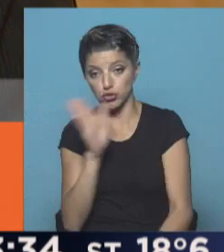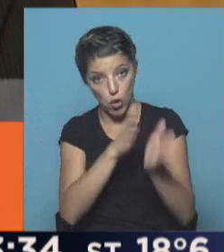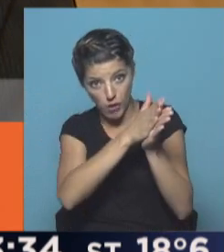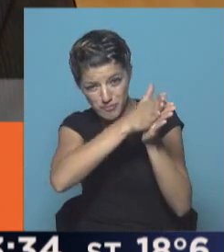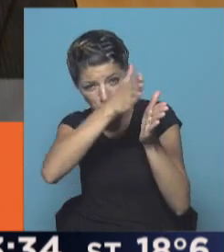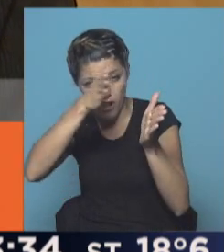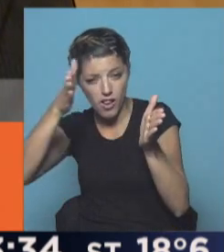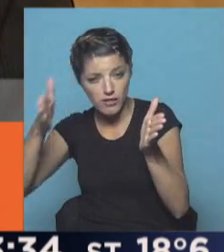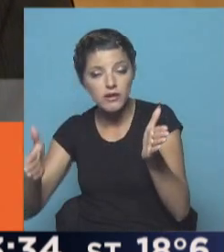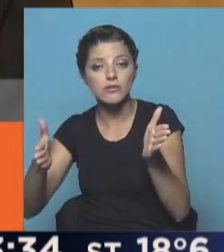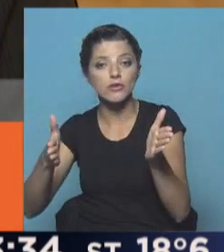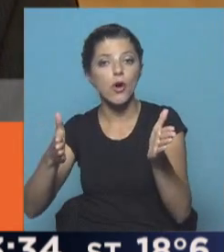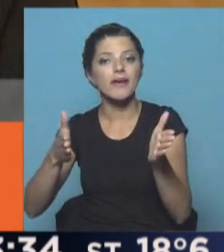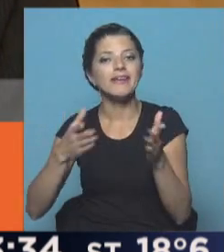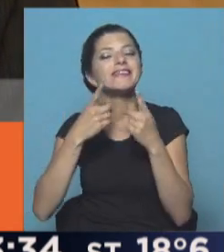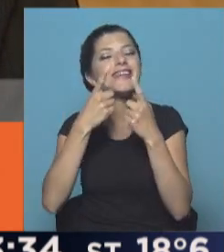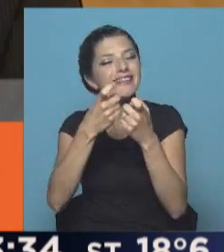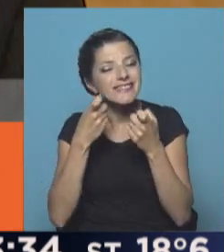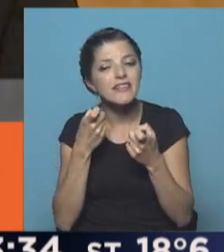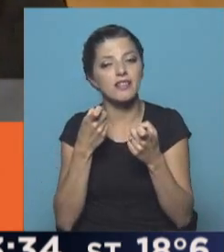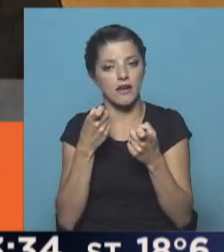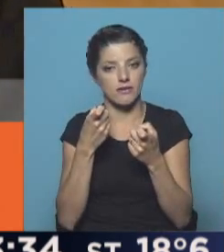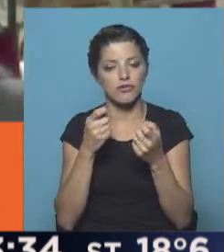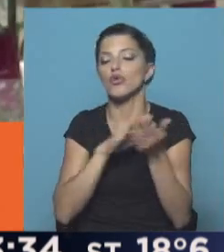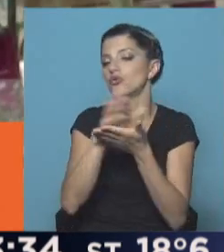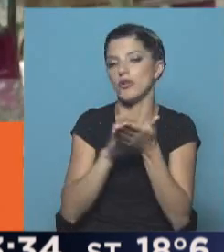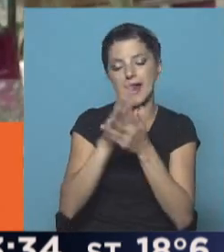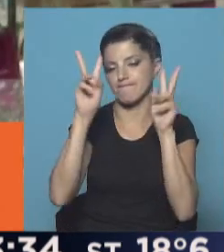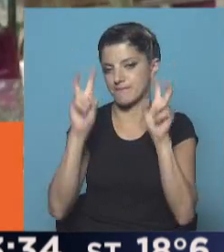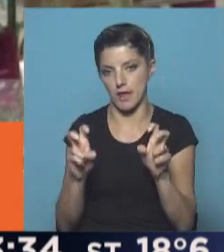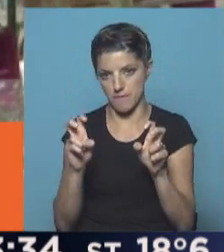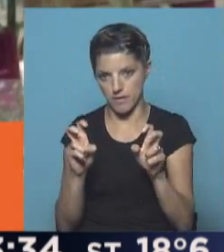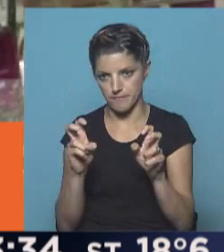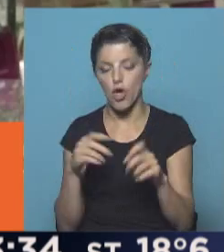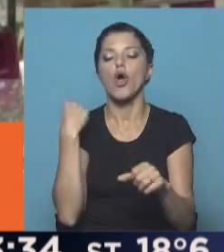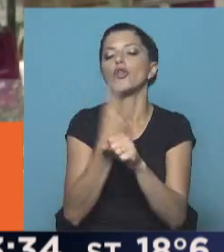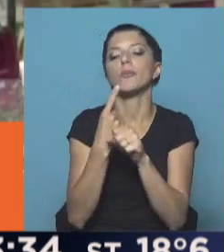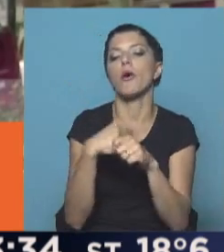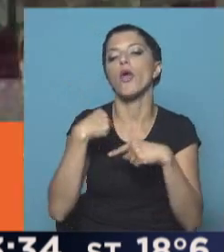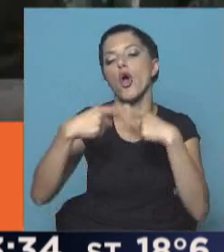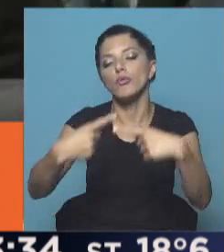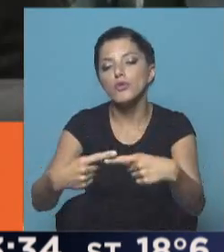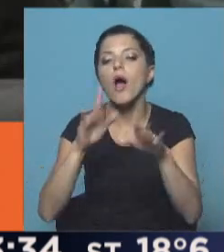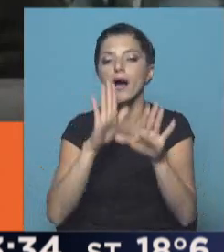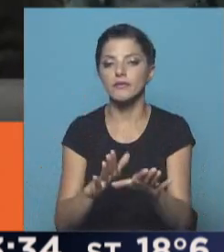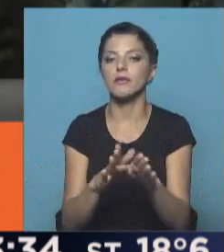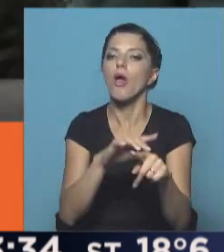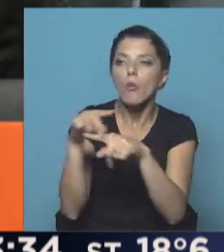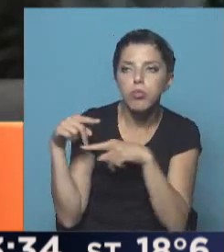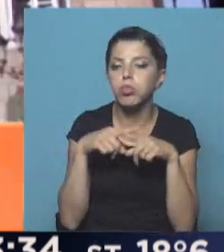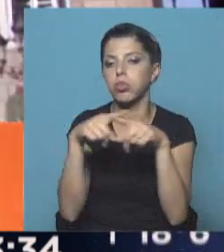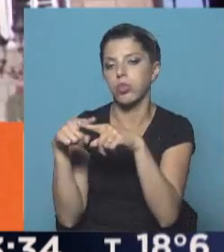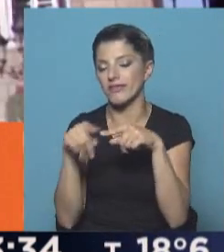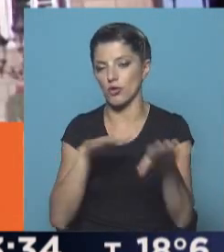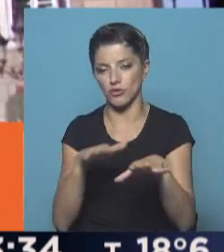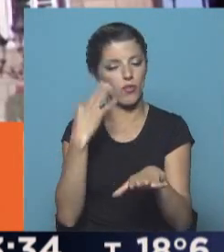una necesidad colectiva de resolver la cuestión. Es decir, no podemos seguir permanentemente en esta